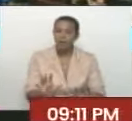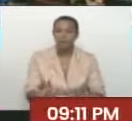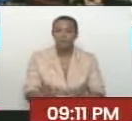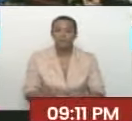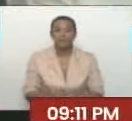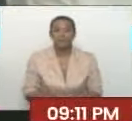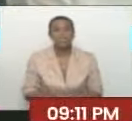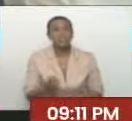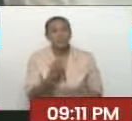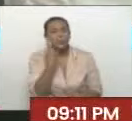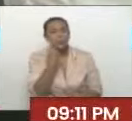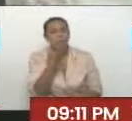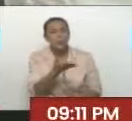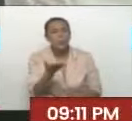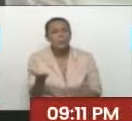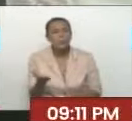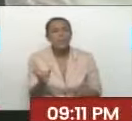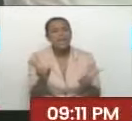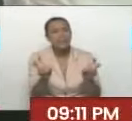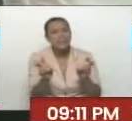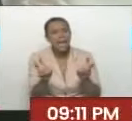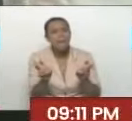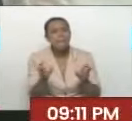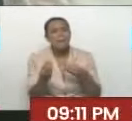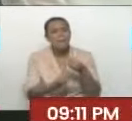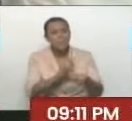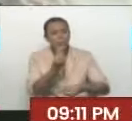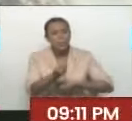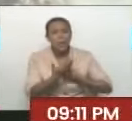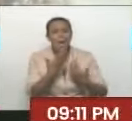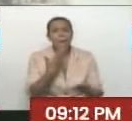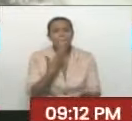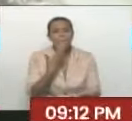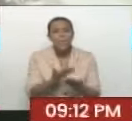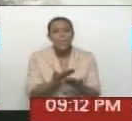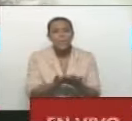y sobre todo porque también podríamos hacer como